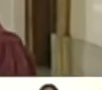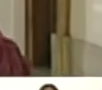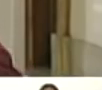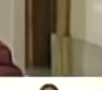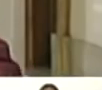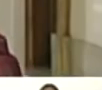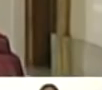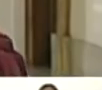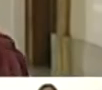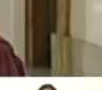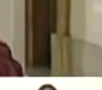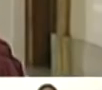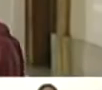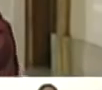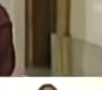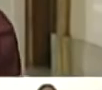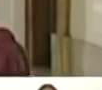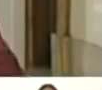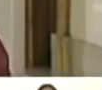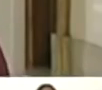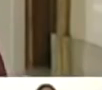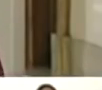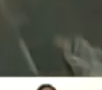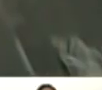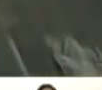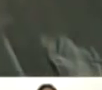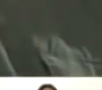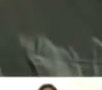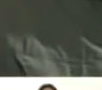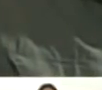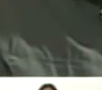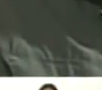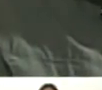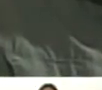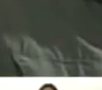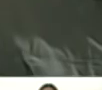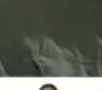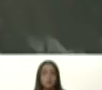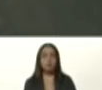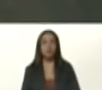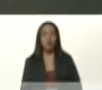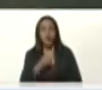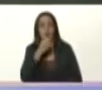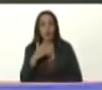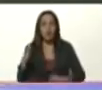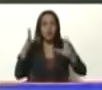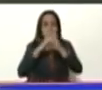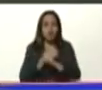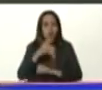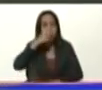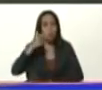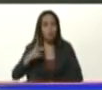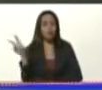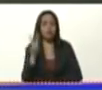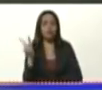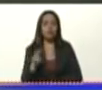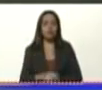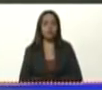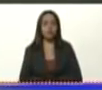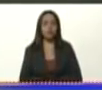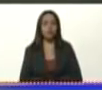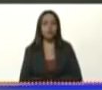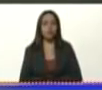medidas drásticas y efectivas. Por favor. Y procedo, mi comandante en jefe. Buenas noches, pueblo, todo el pueblo de Venezuela, todos